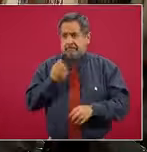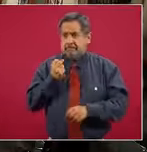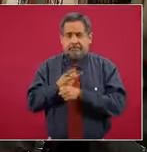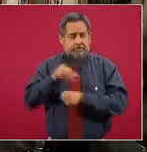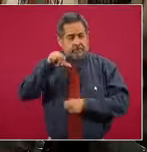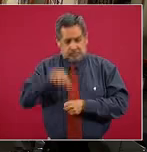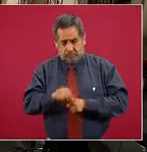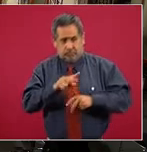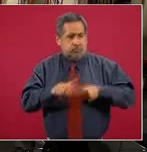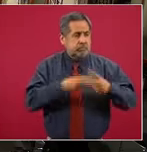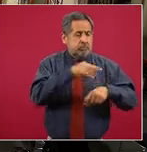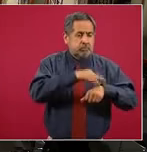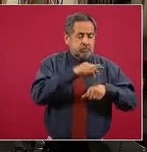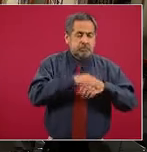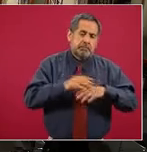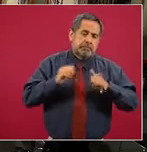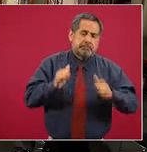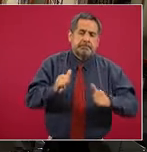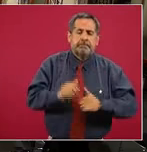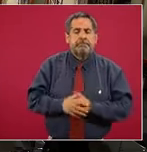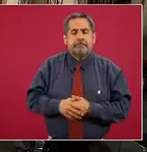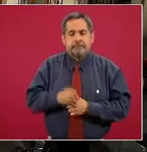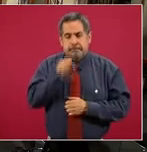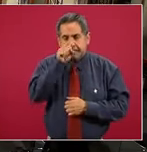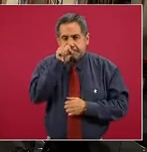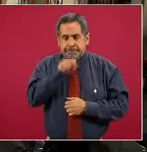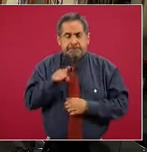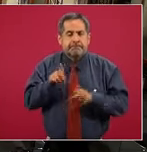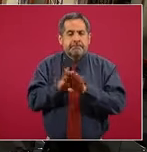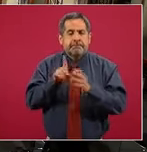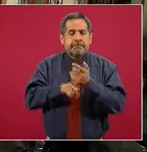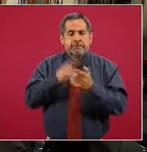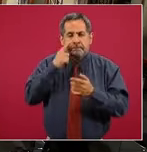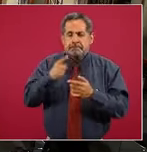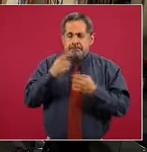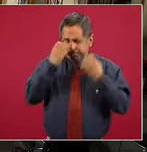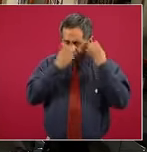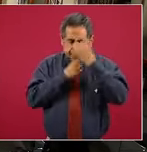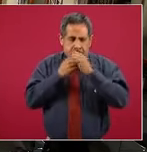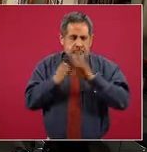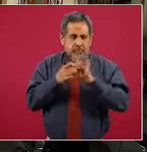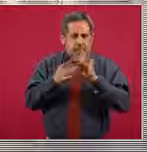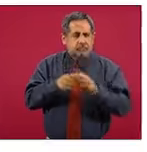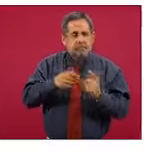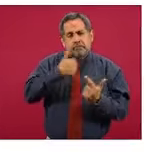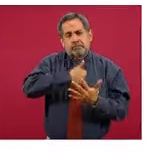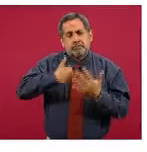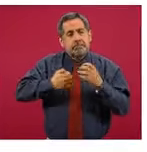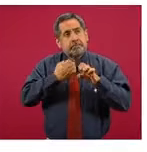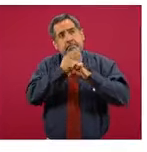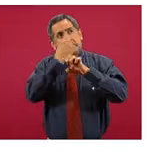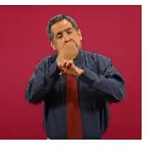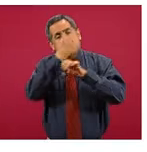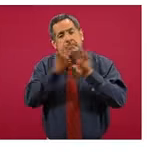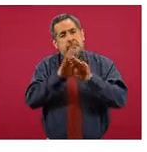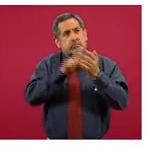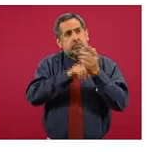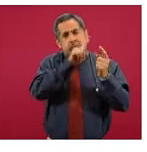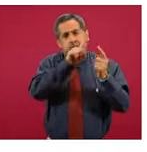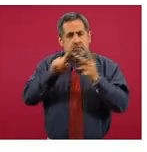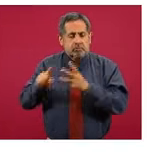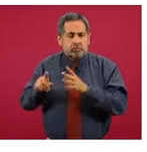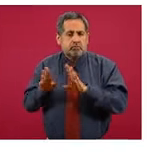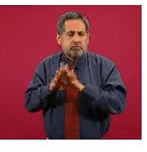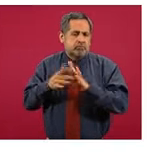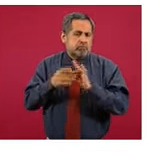3.4. La siguiente. Y también lo que hemos hecho es para hacer este monitoreo en cada una de las entidades federativas, tenemos estas gráficas que,